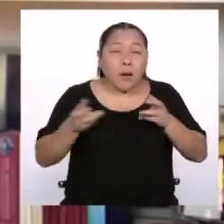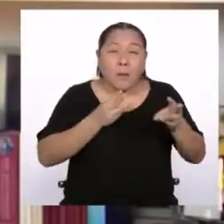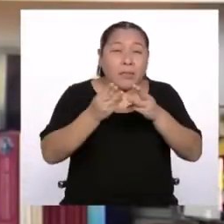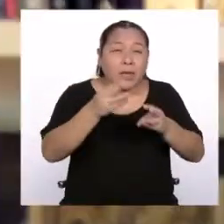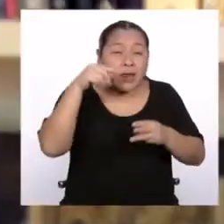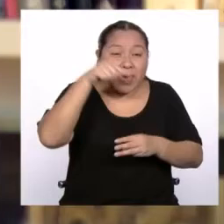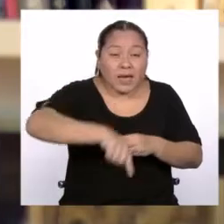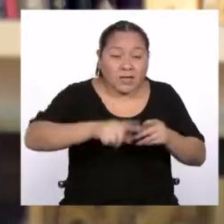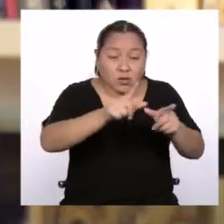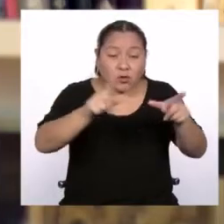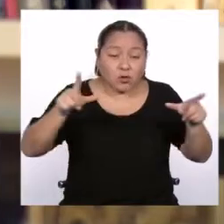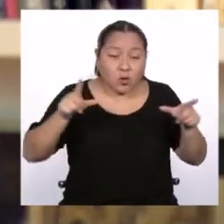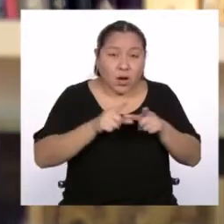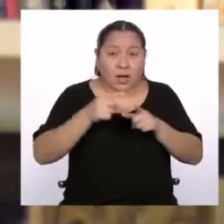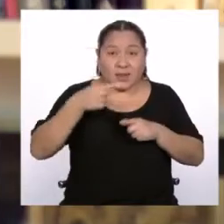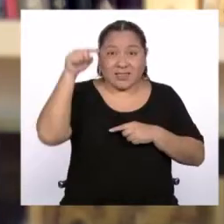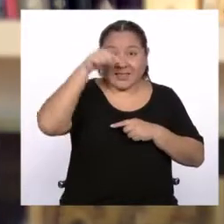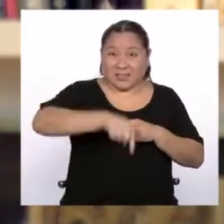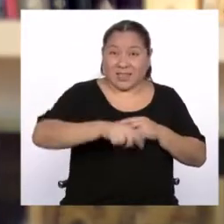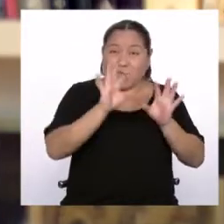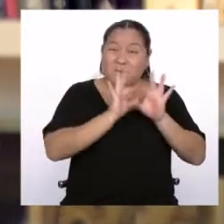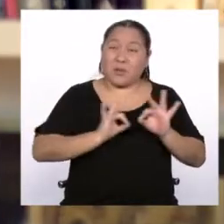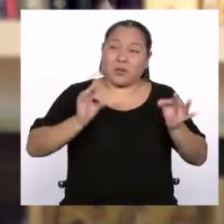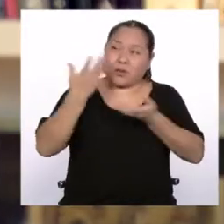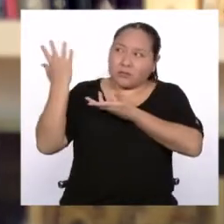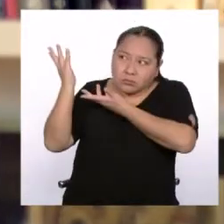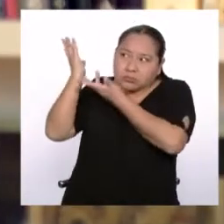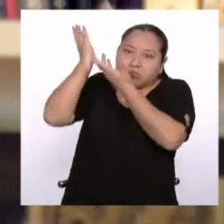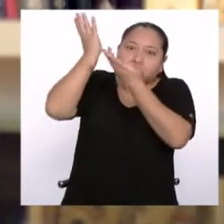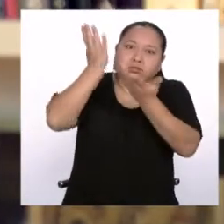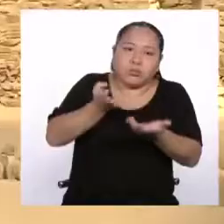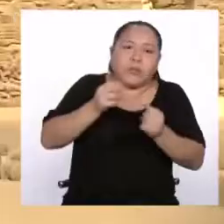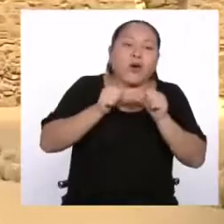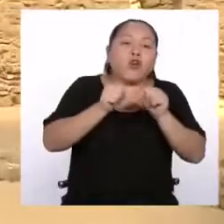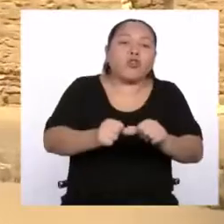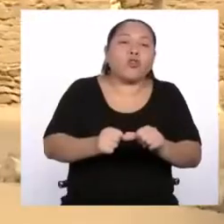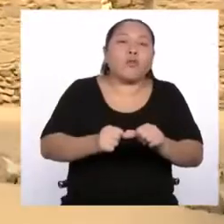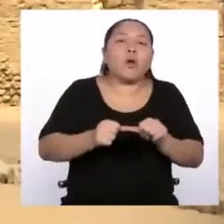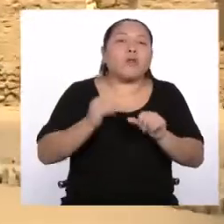cual este enorme legado que hemos recibido va a poder sobrevivir.